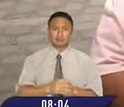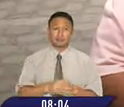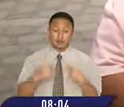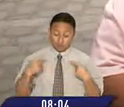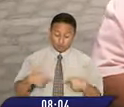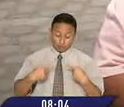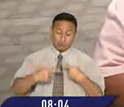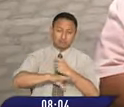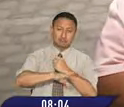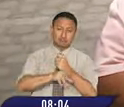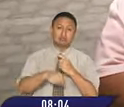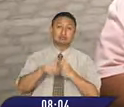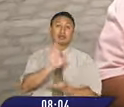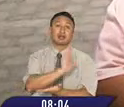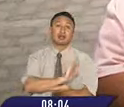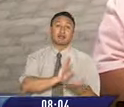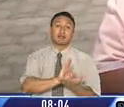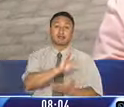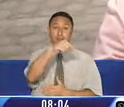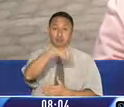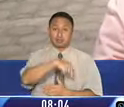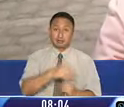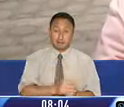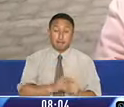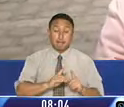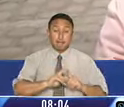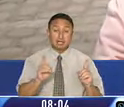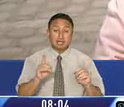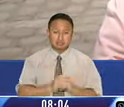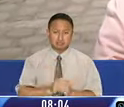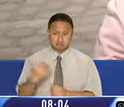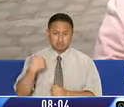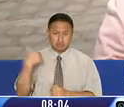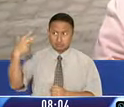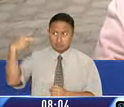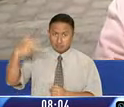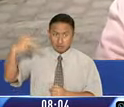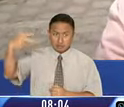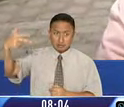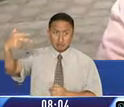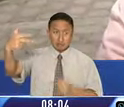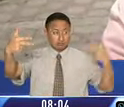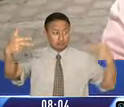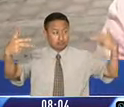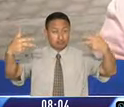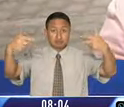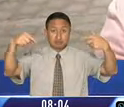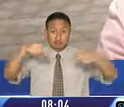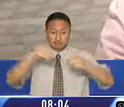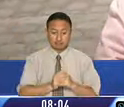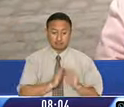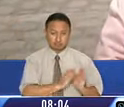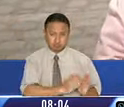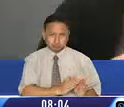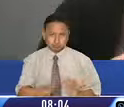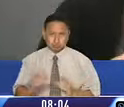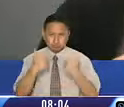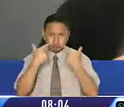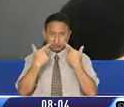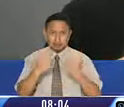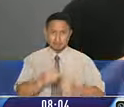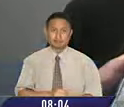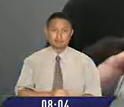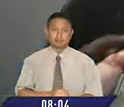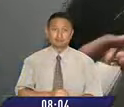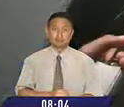barrio. Sin embargo, tenemos cámaras, pero igual estamos siendo abatidos, como digo, por la delincuencia. Pasa un carro